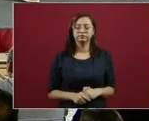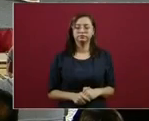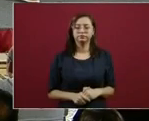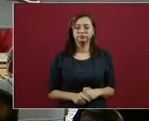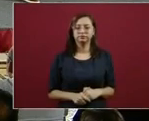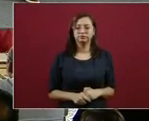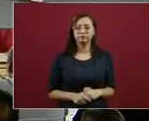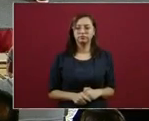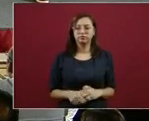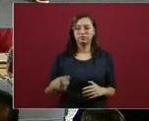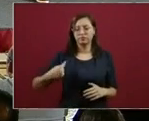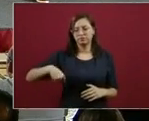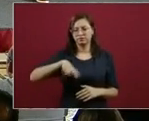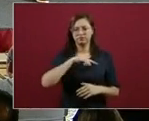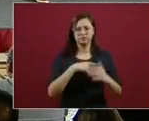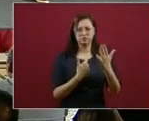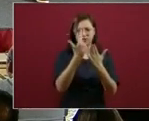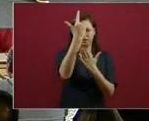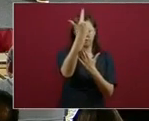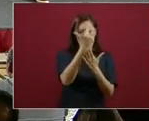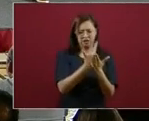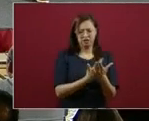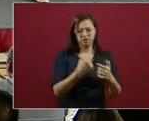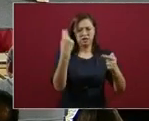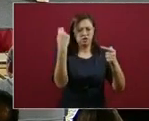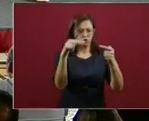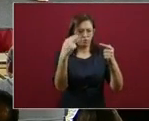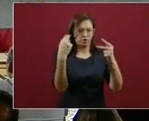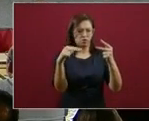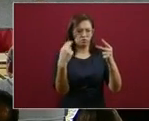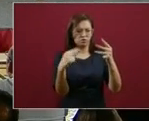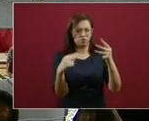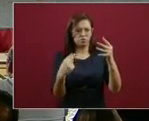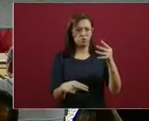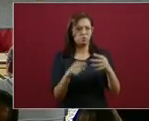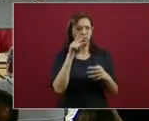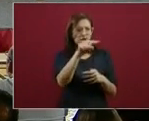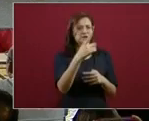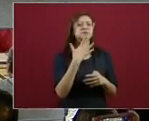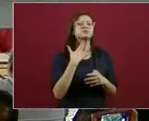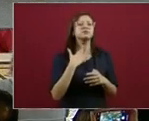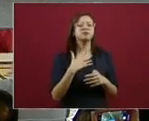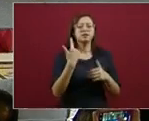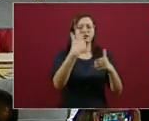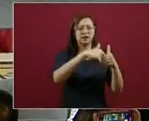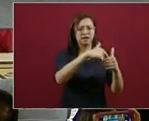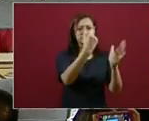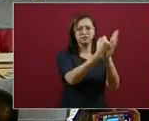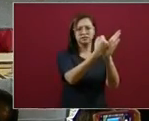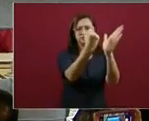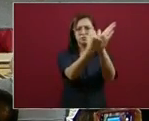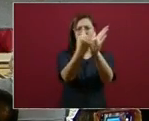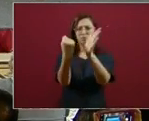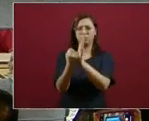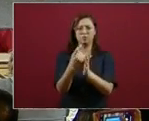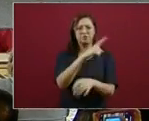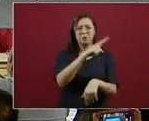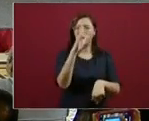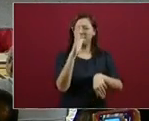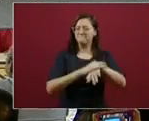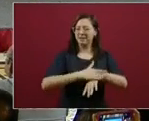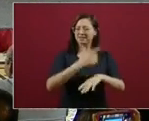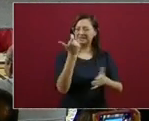hicimos una lista de las 10 gasolineras o estaciones de servicio con los costos, con los precios más